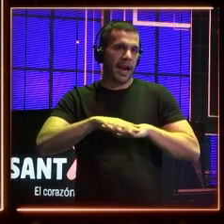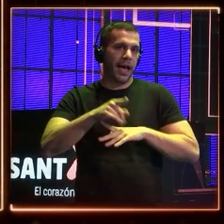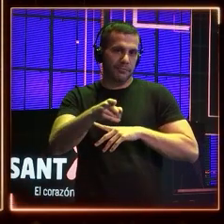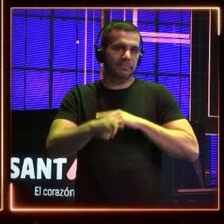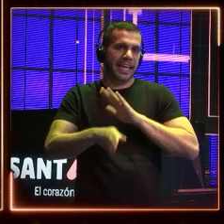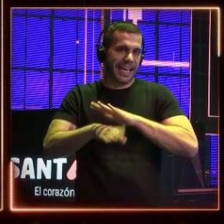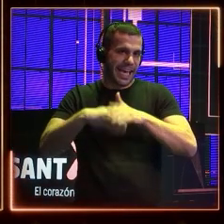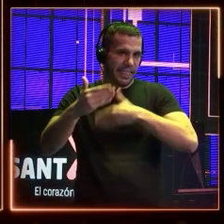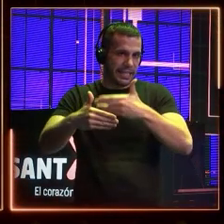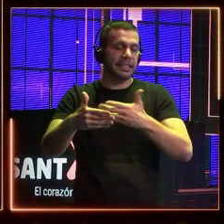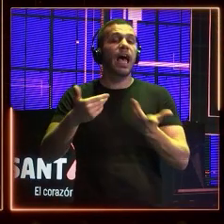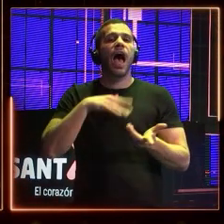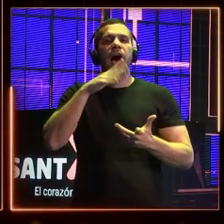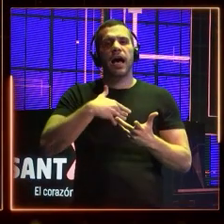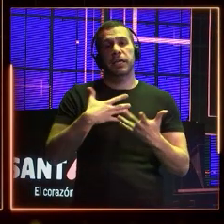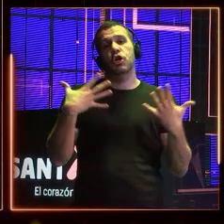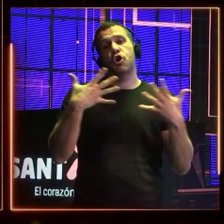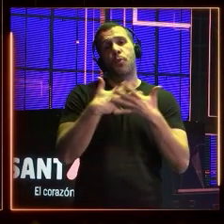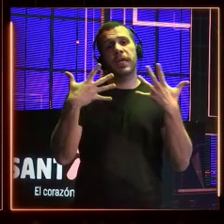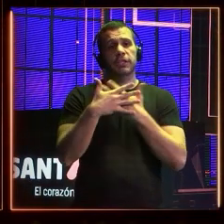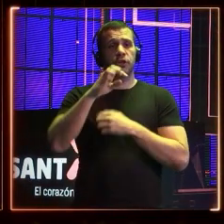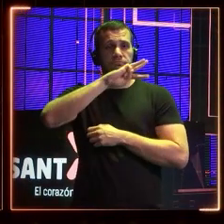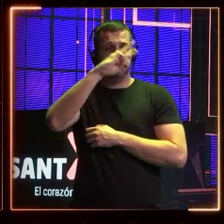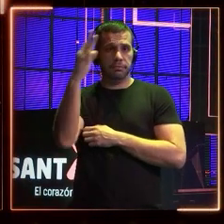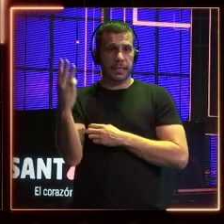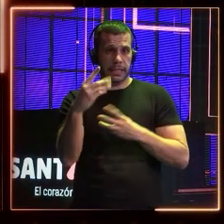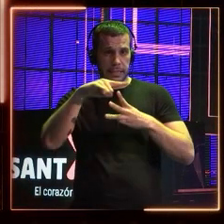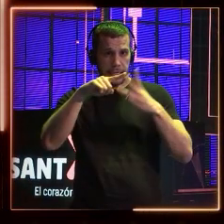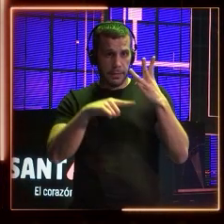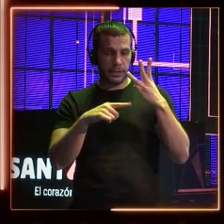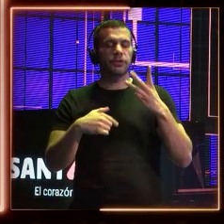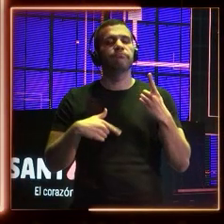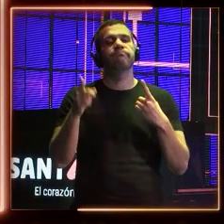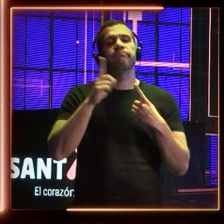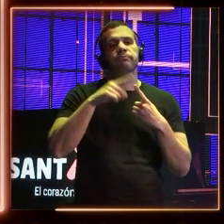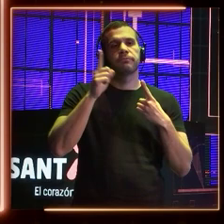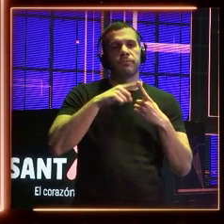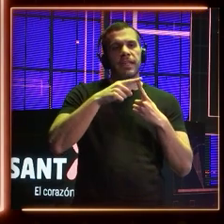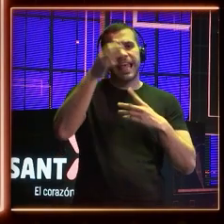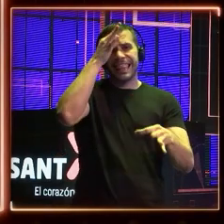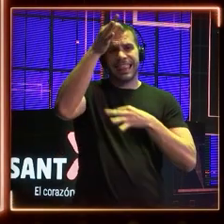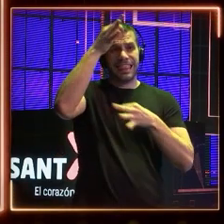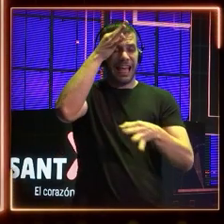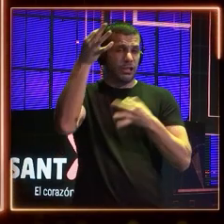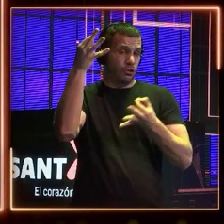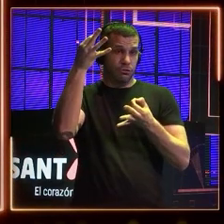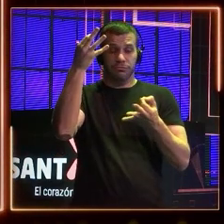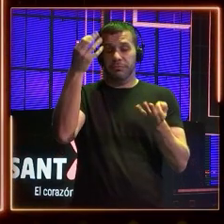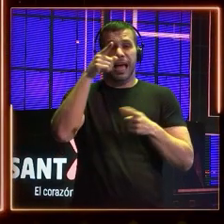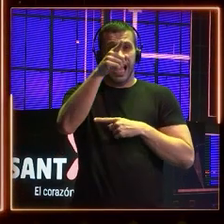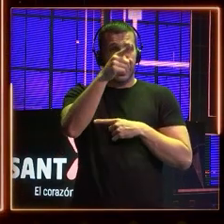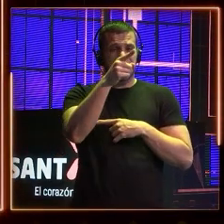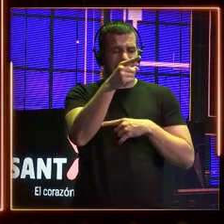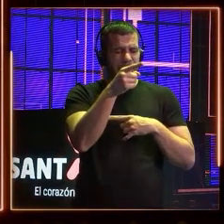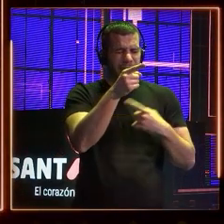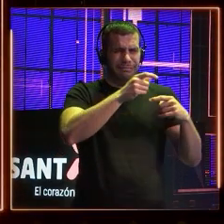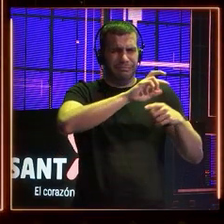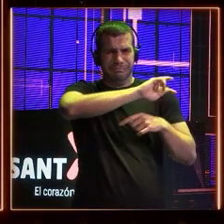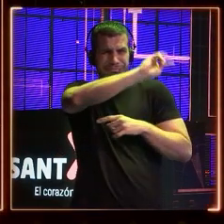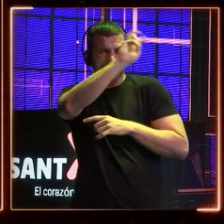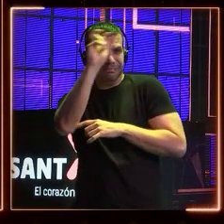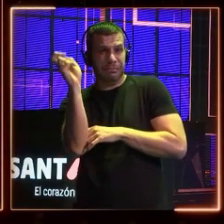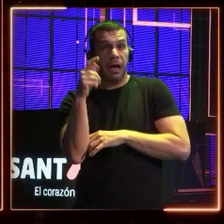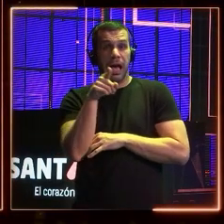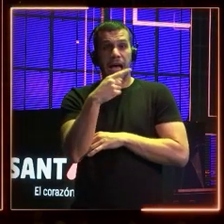con la combinación de tres elementos por un primer lugar el número y el volumen de datos que estamos trabajando en este momento en la humanidad en los